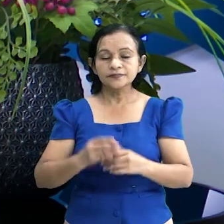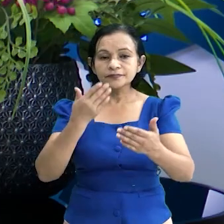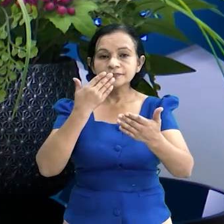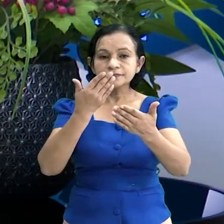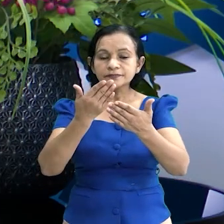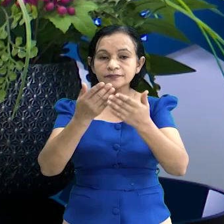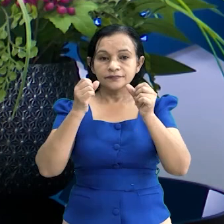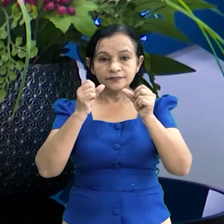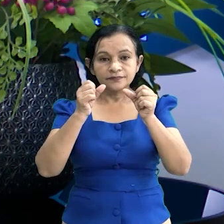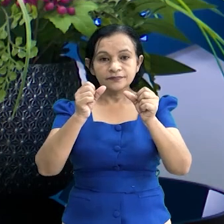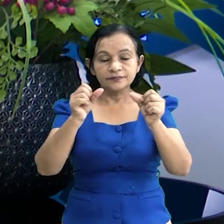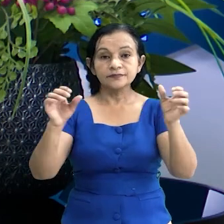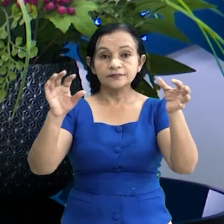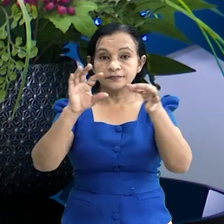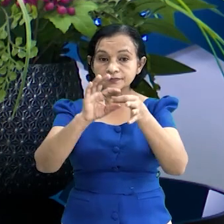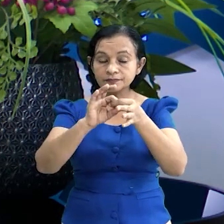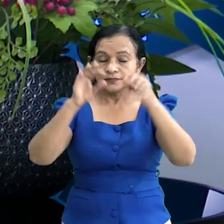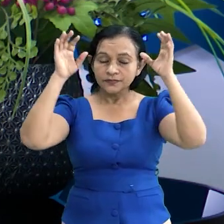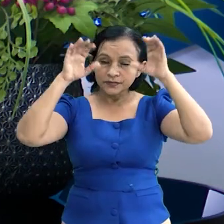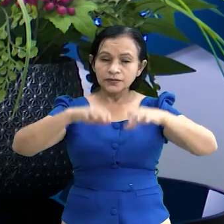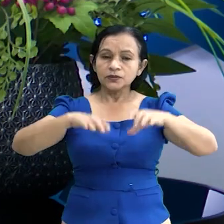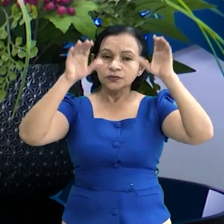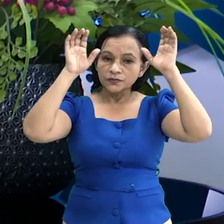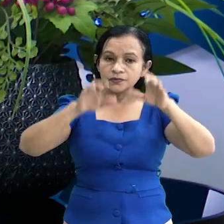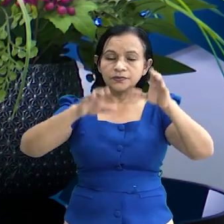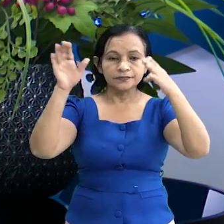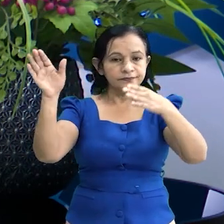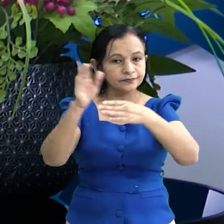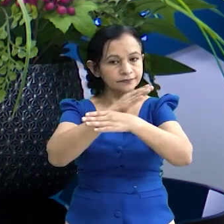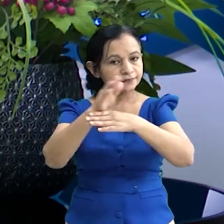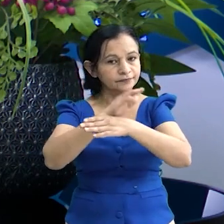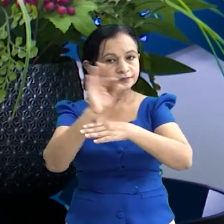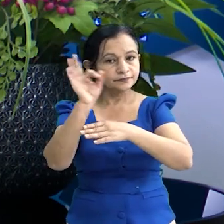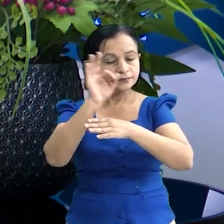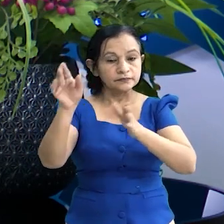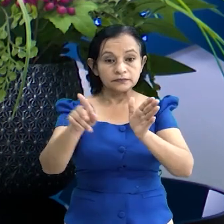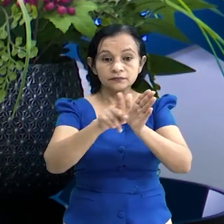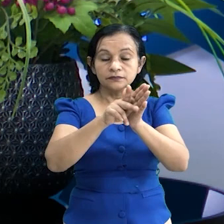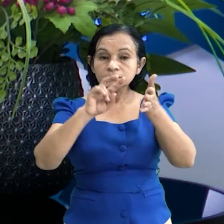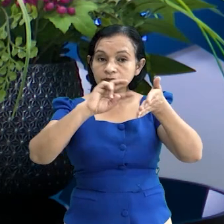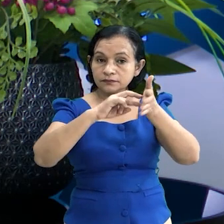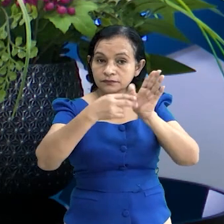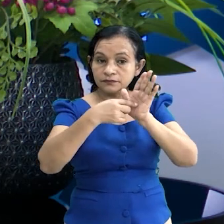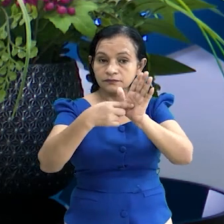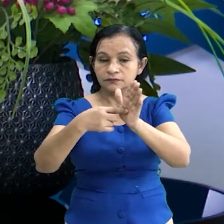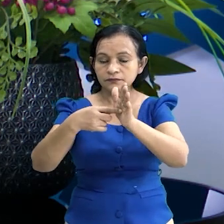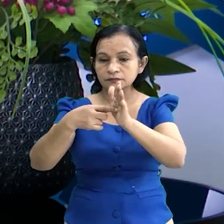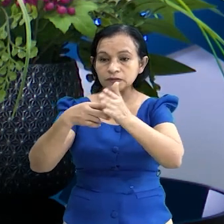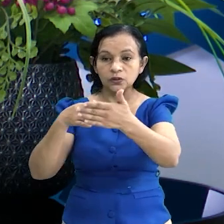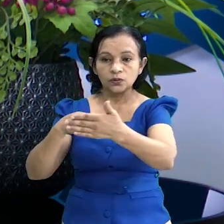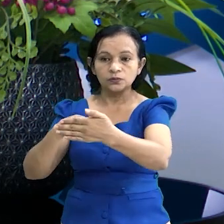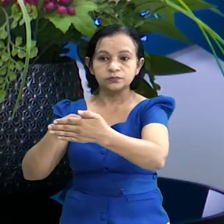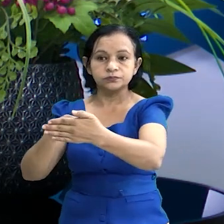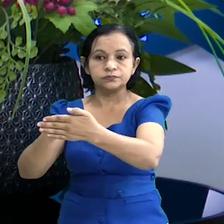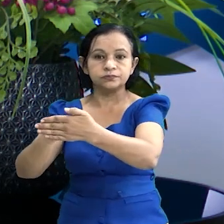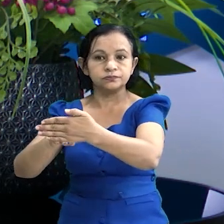Gracias por continuar con nosotros. Las lluvias nos afectan de diferentes maneras y el peligro que representa la represa Las Canoas